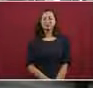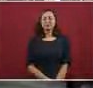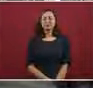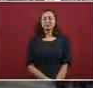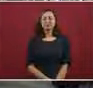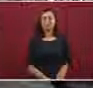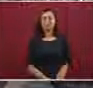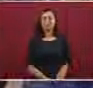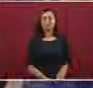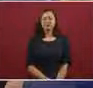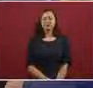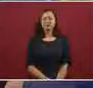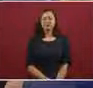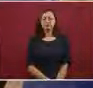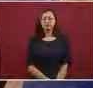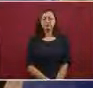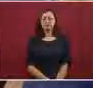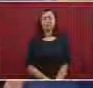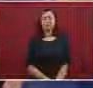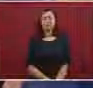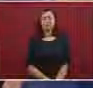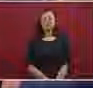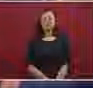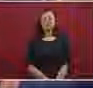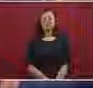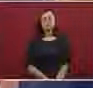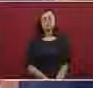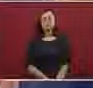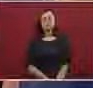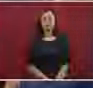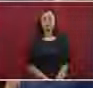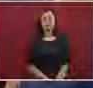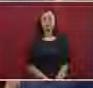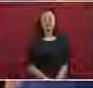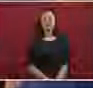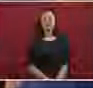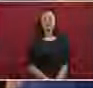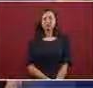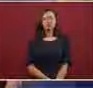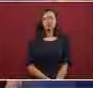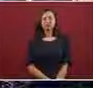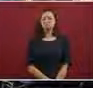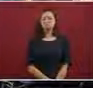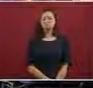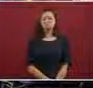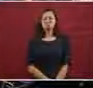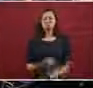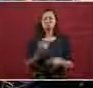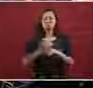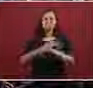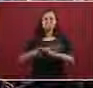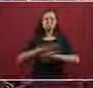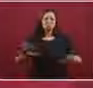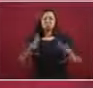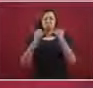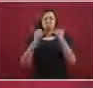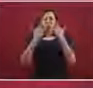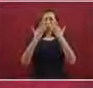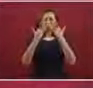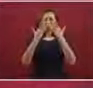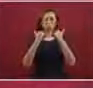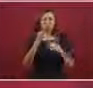los insecticidas y solamente los compraron 6 meses después. No hay esa información, no tenemos ese